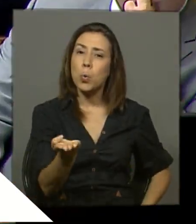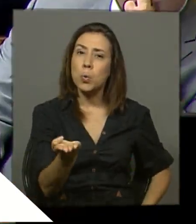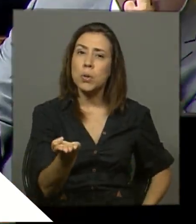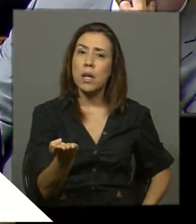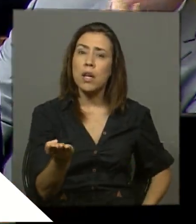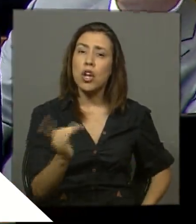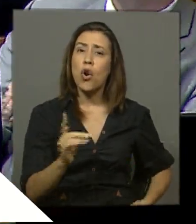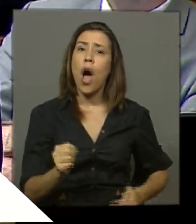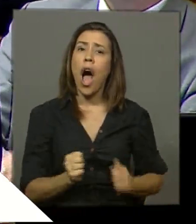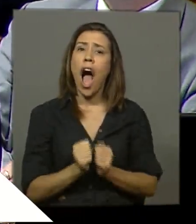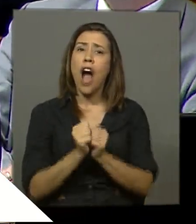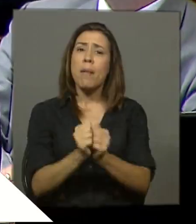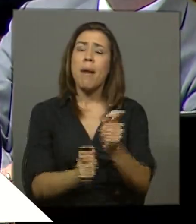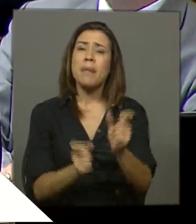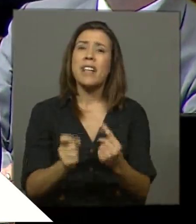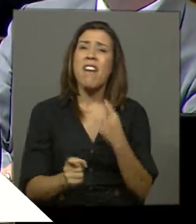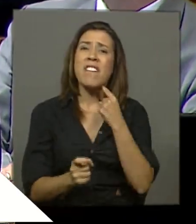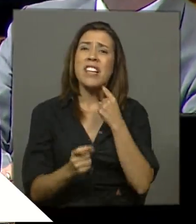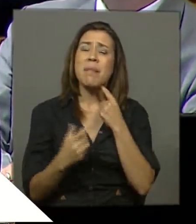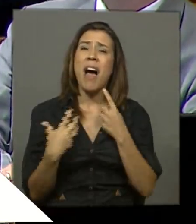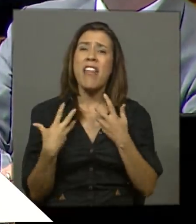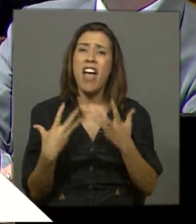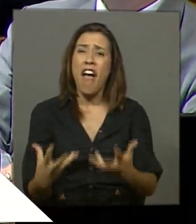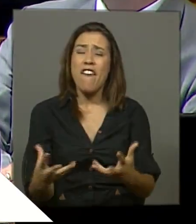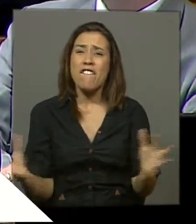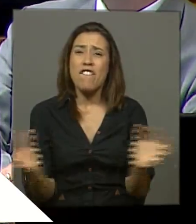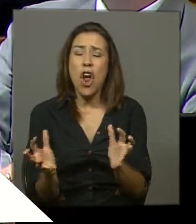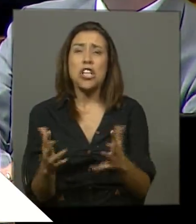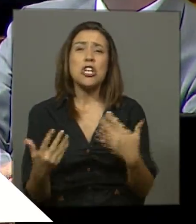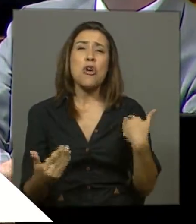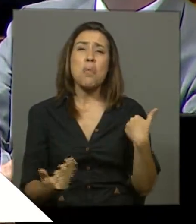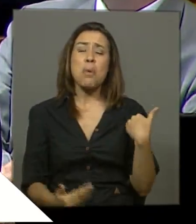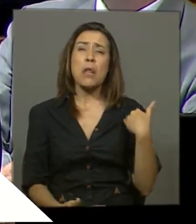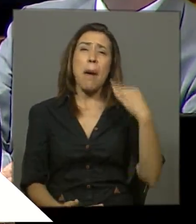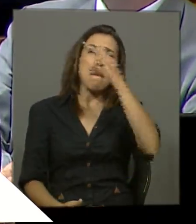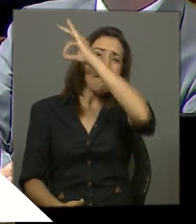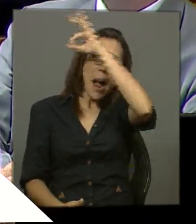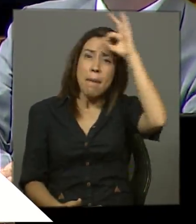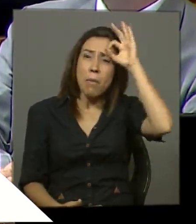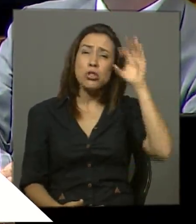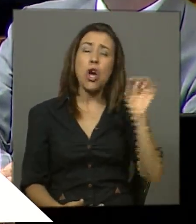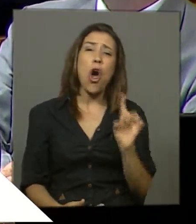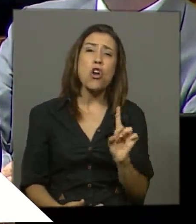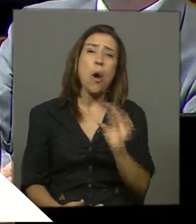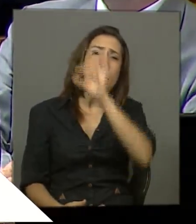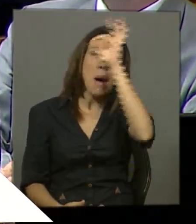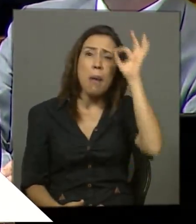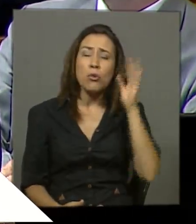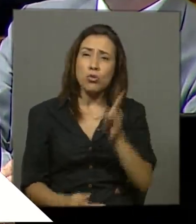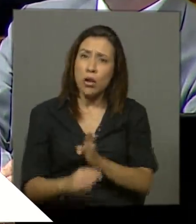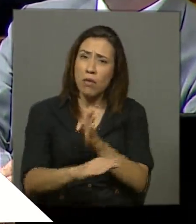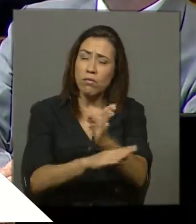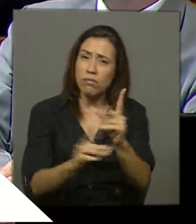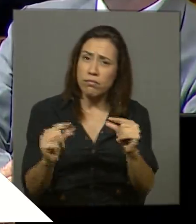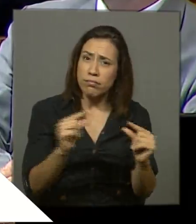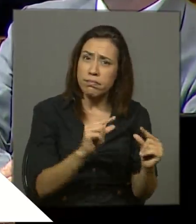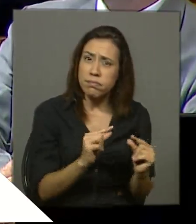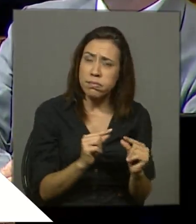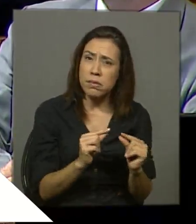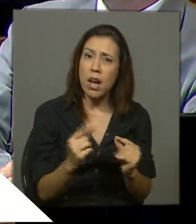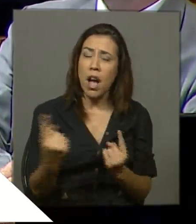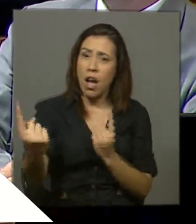no han acompañado las víctimas de la violencia sean mapuche o no mapuche se ha reunido con ellas las ha